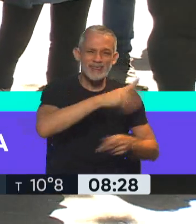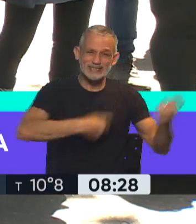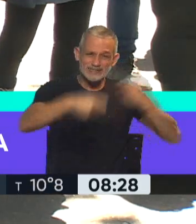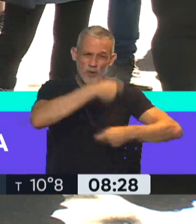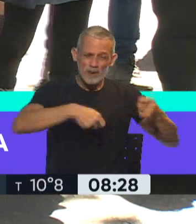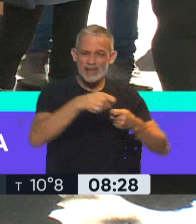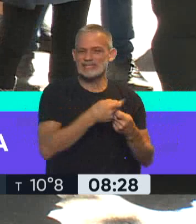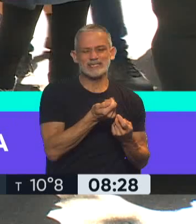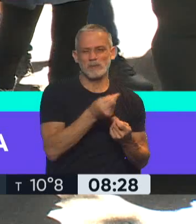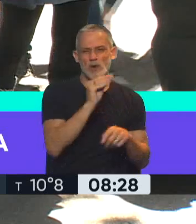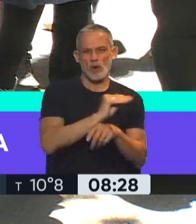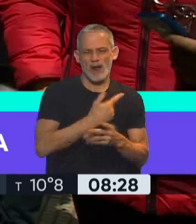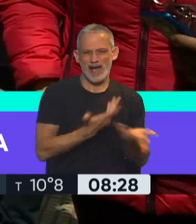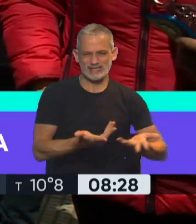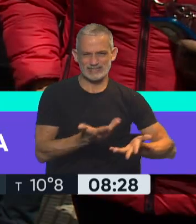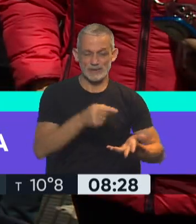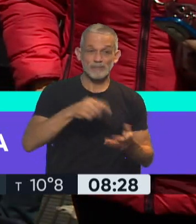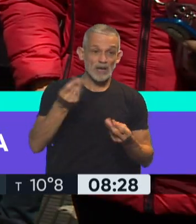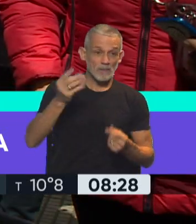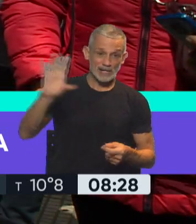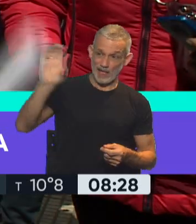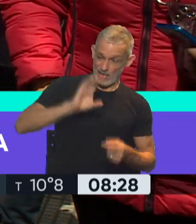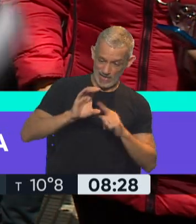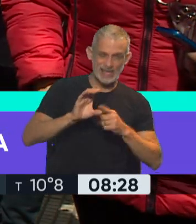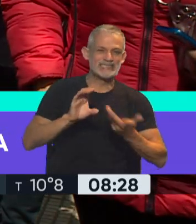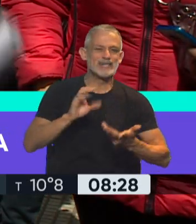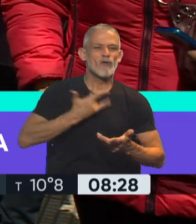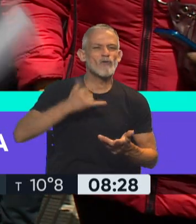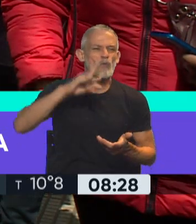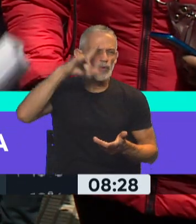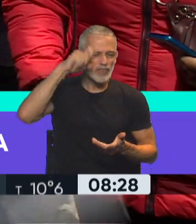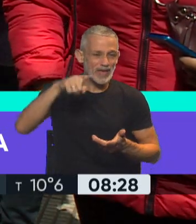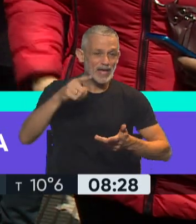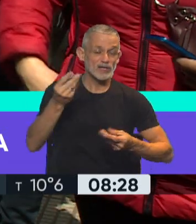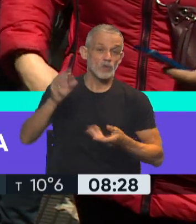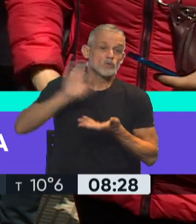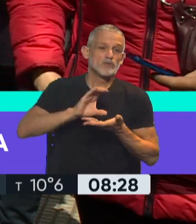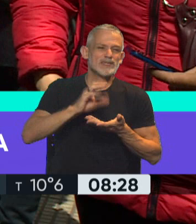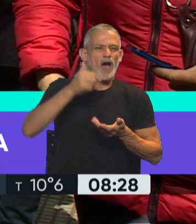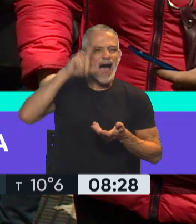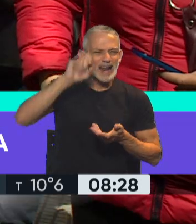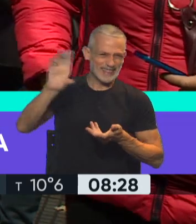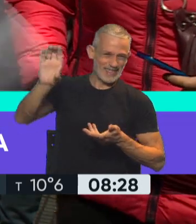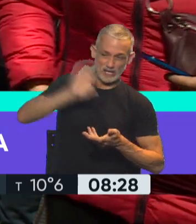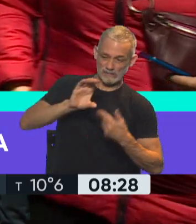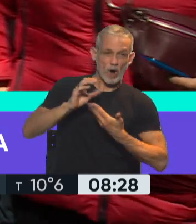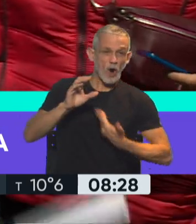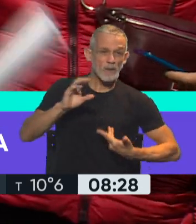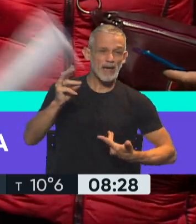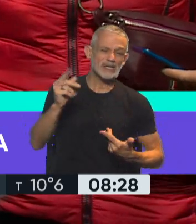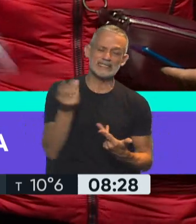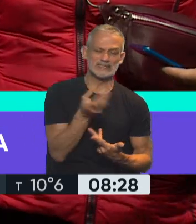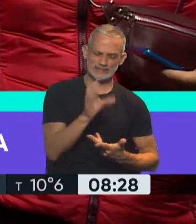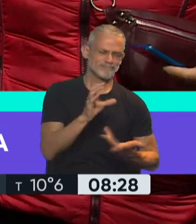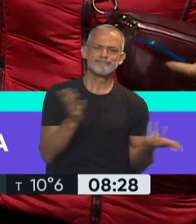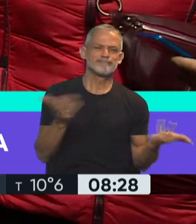alcanza. La plata que nos llega al colegio, el FUDE, el subsidio artístico que nos dan, principalmente no nos alcanza, tienen